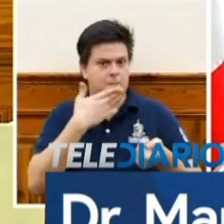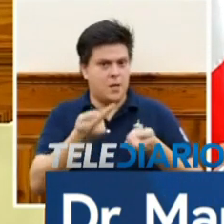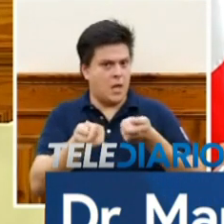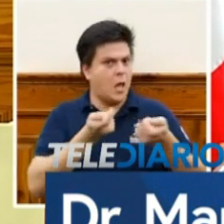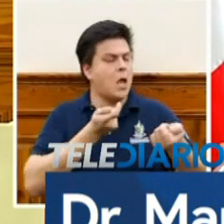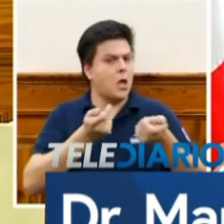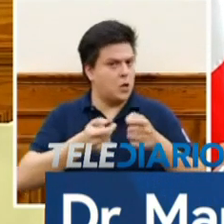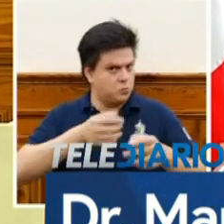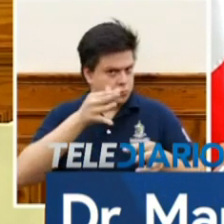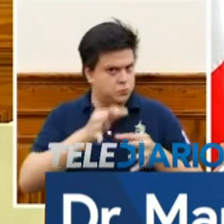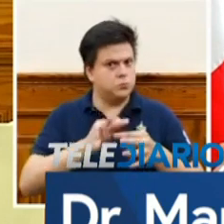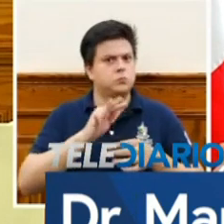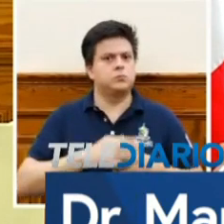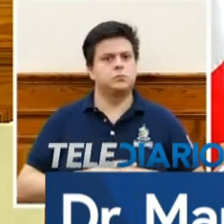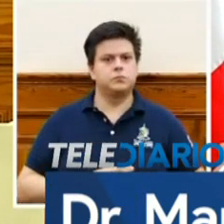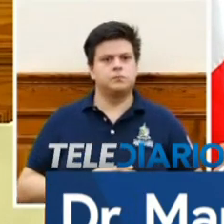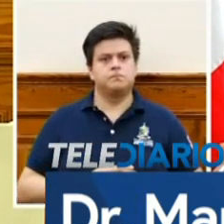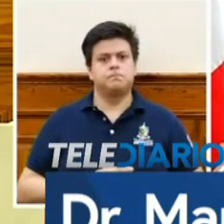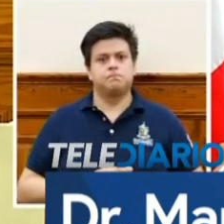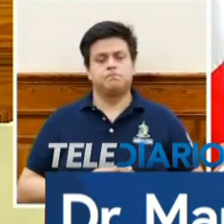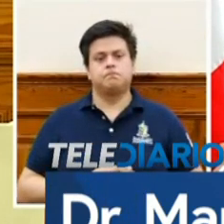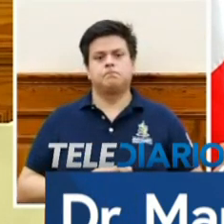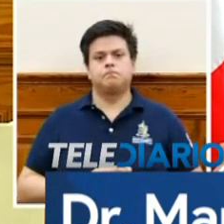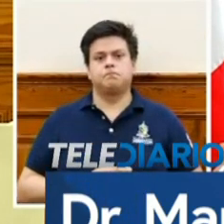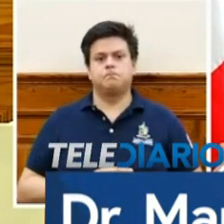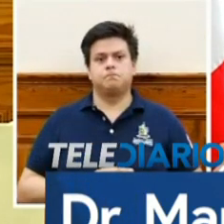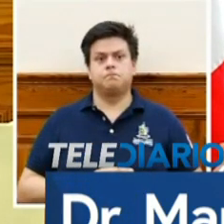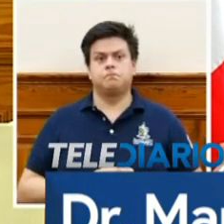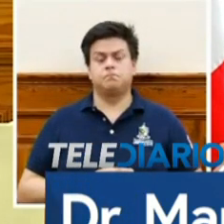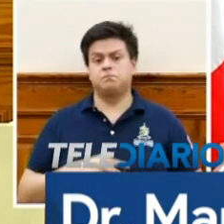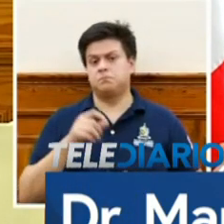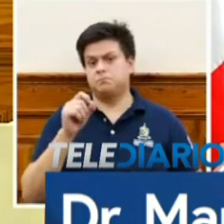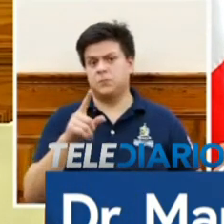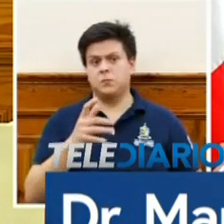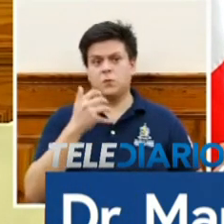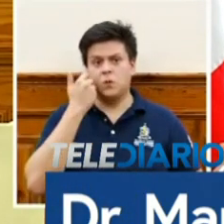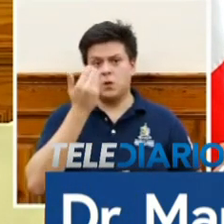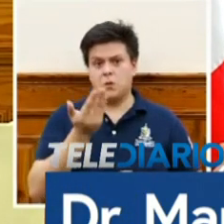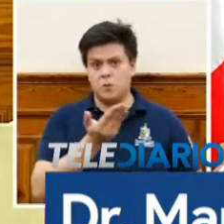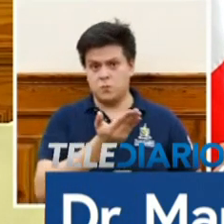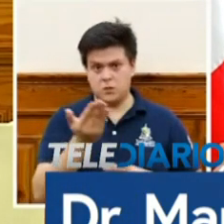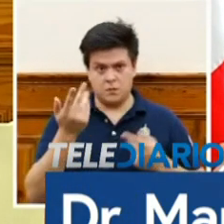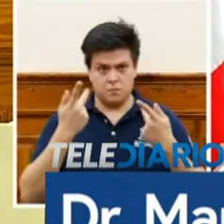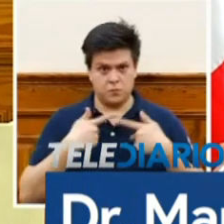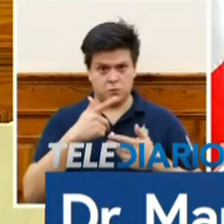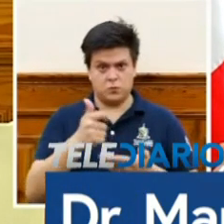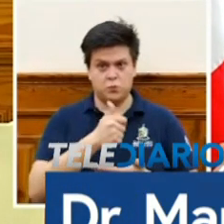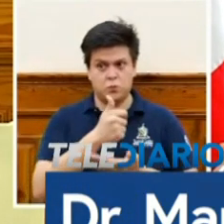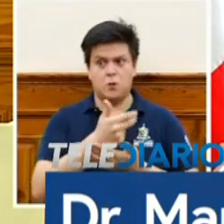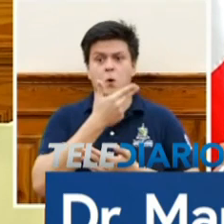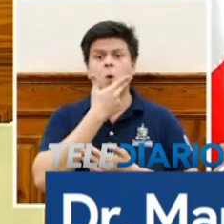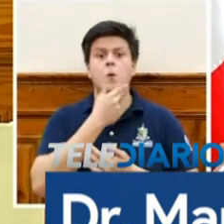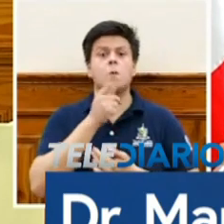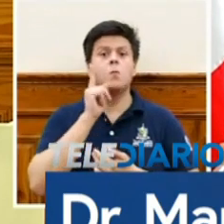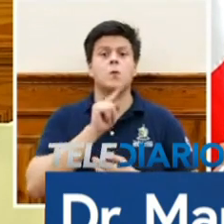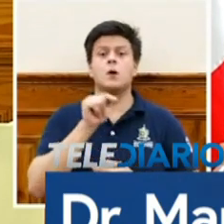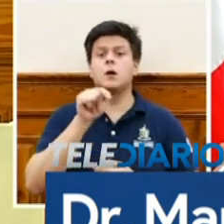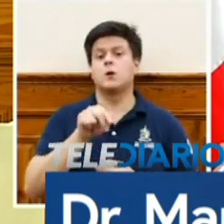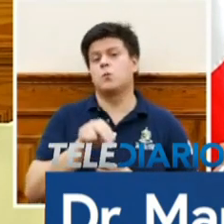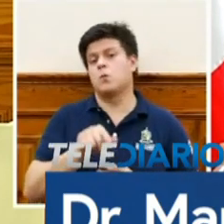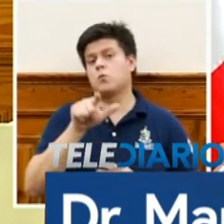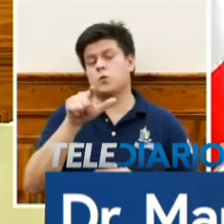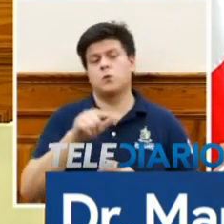pandemia. También quisiera pedirles a todos los ciudadanos y ciudadanas de Nuevo León